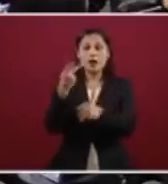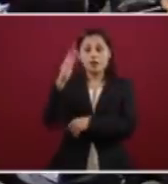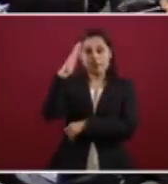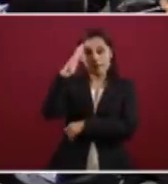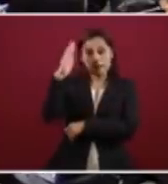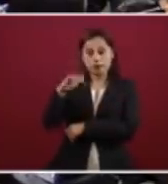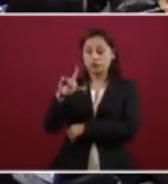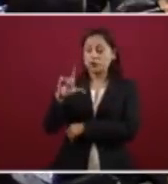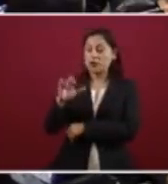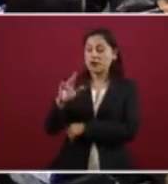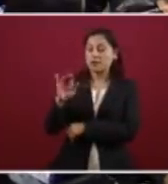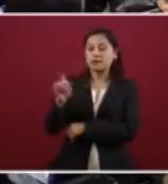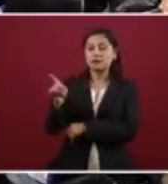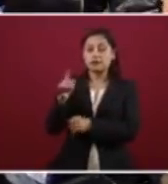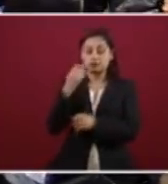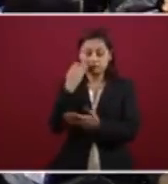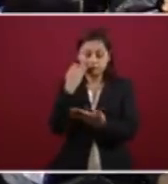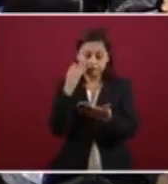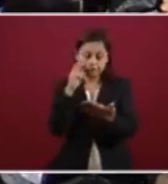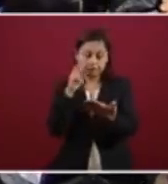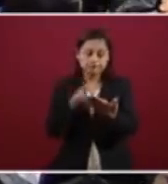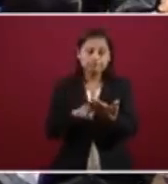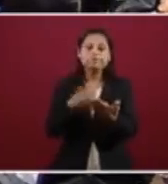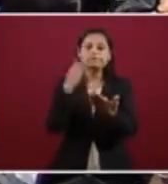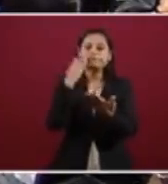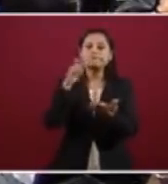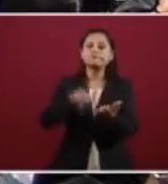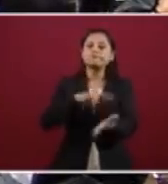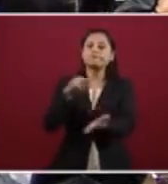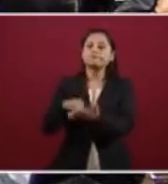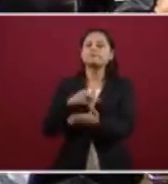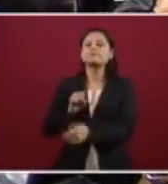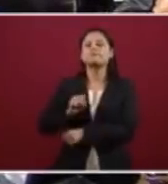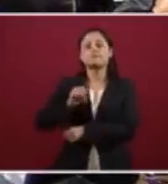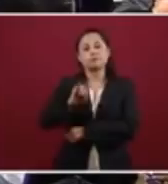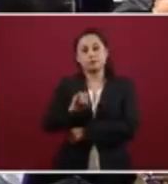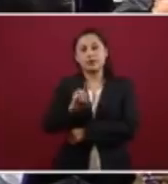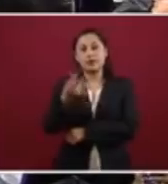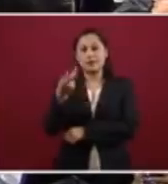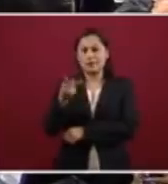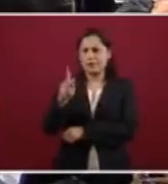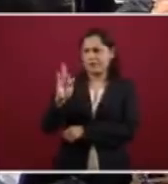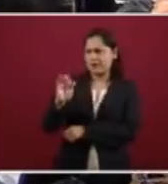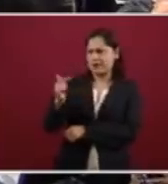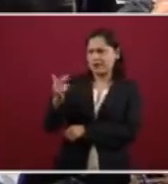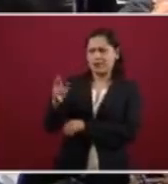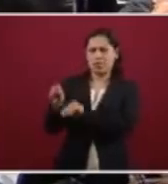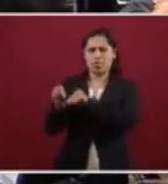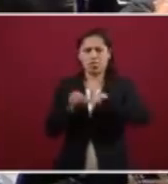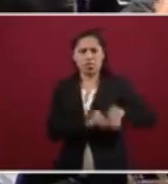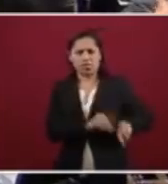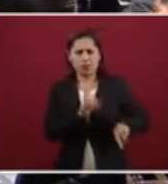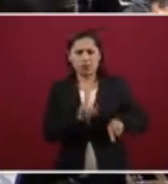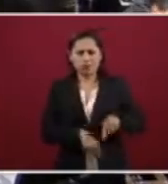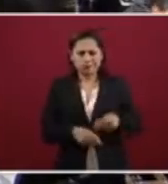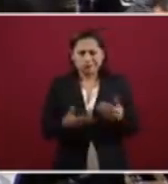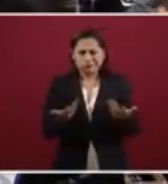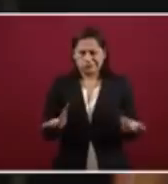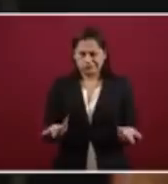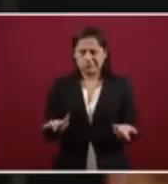son válidas y fueron desestimadas. La siguiente línea de investigación son